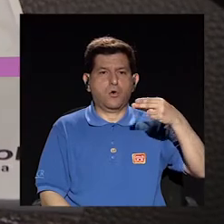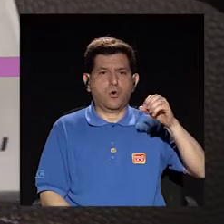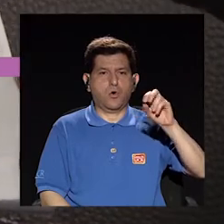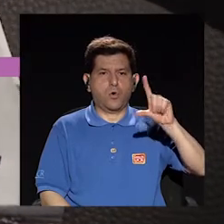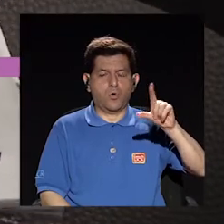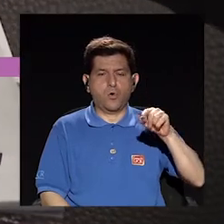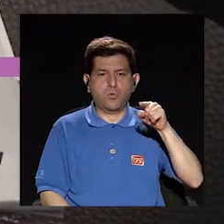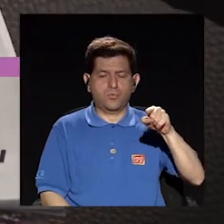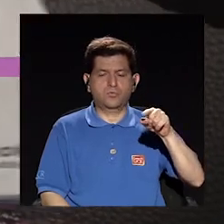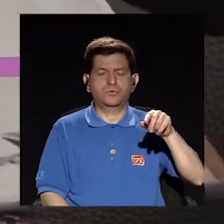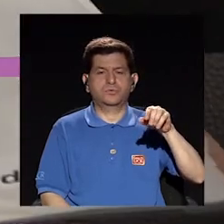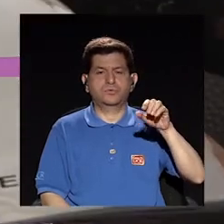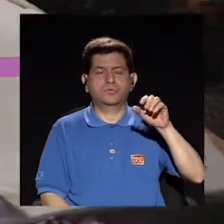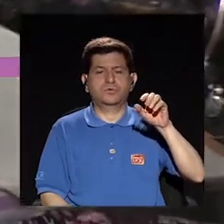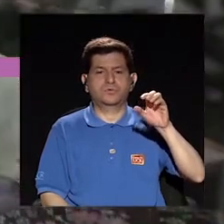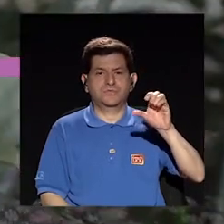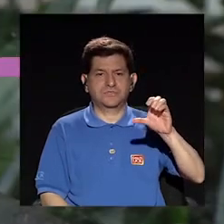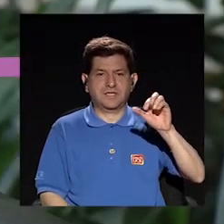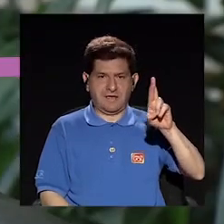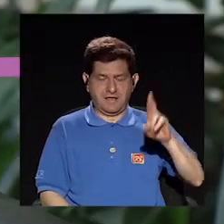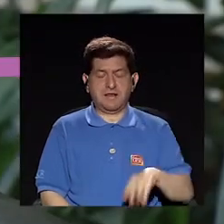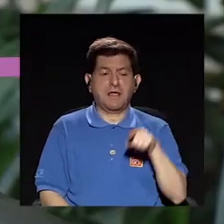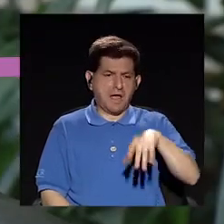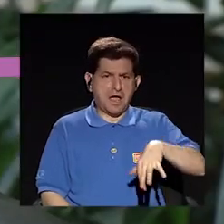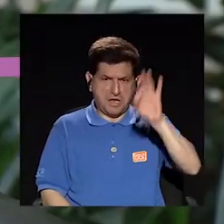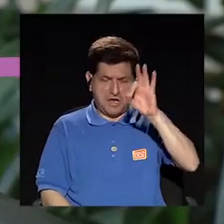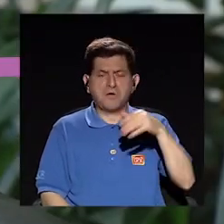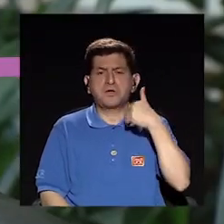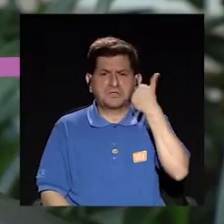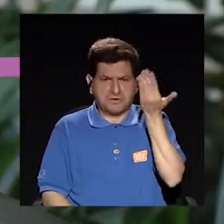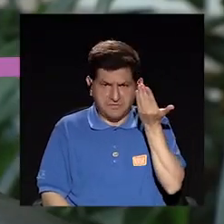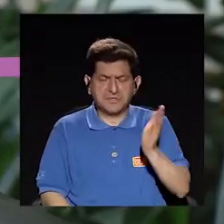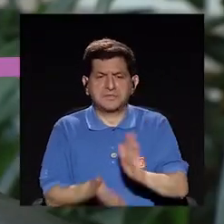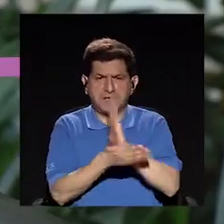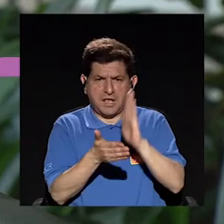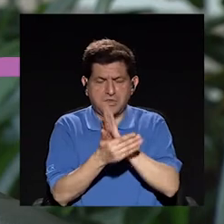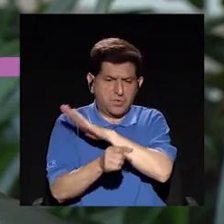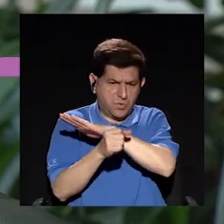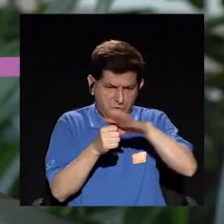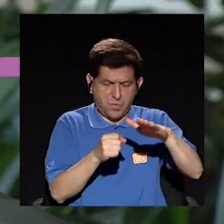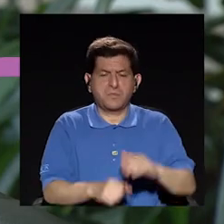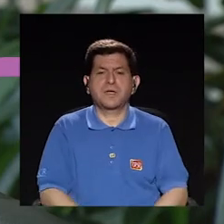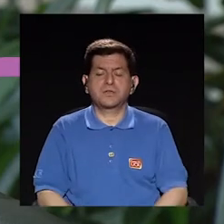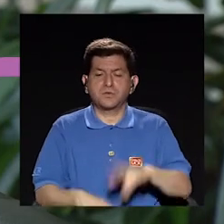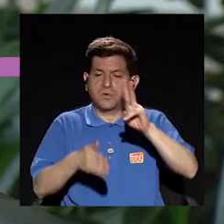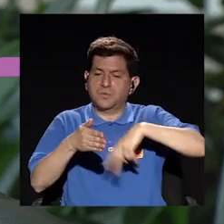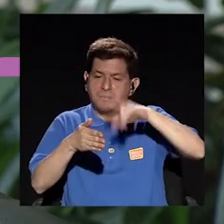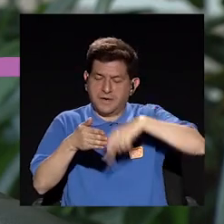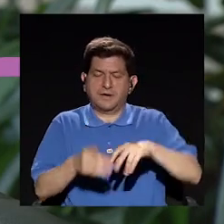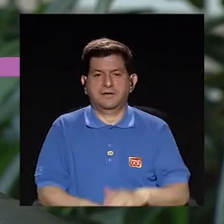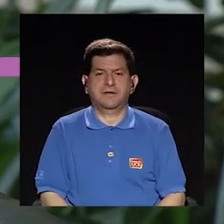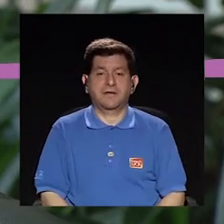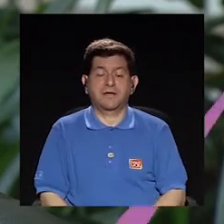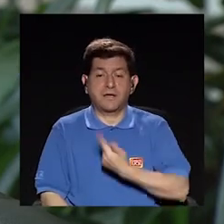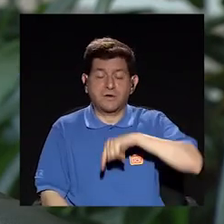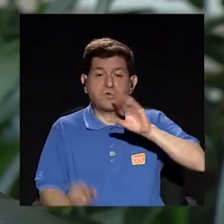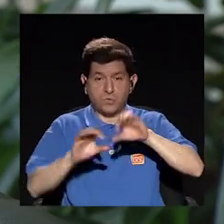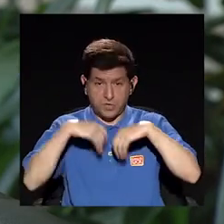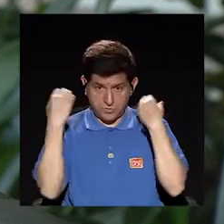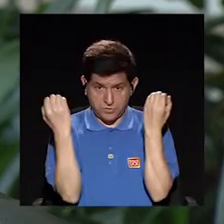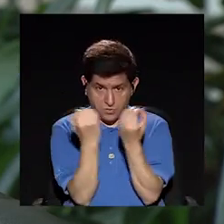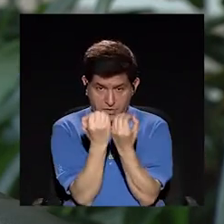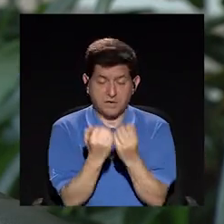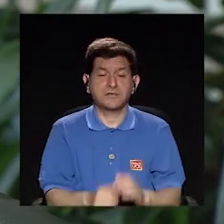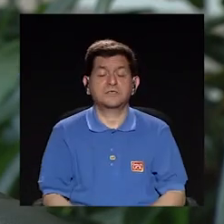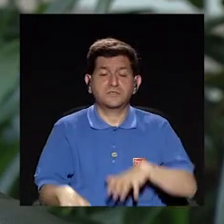www.educalcolcr.org, entonces ahí lo pueden descargar sin ningún problema, el documento completo para que lo puedan leer. Y nosotros como